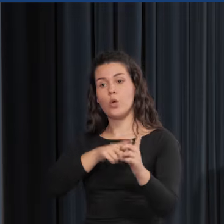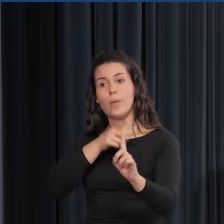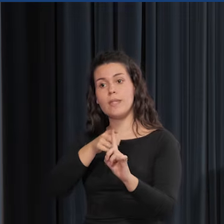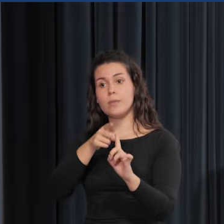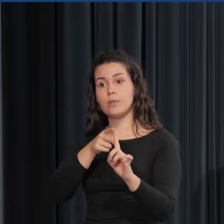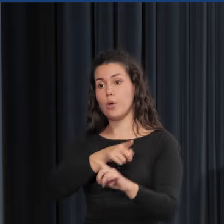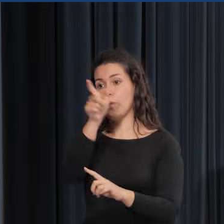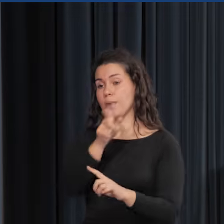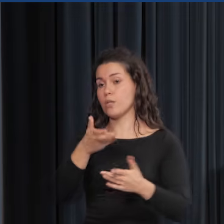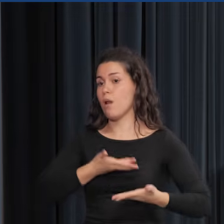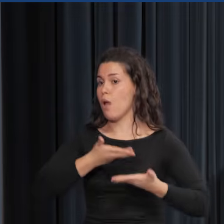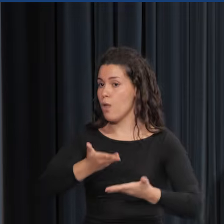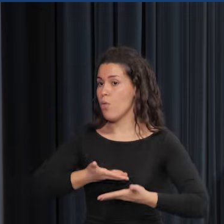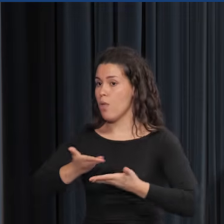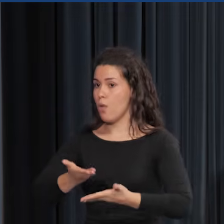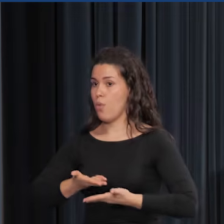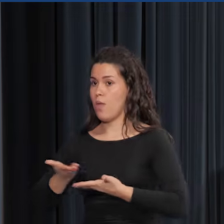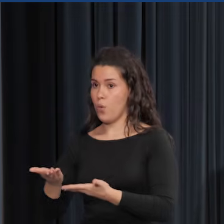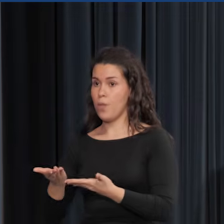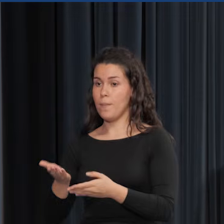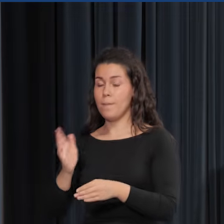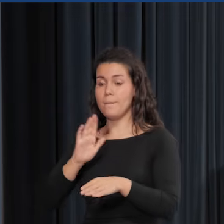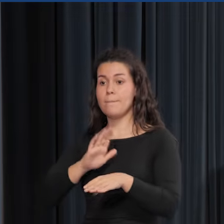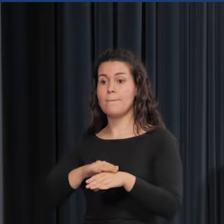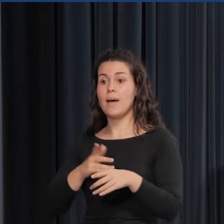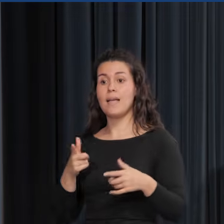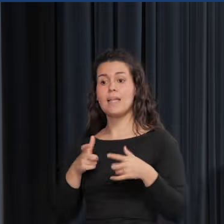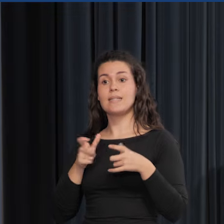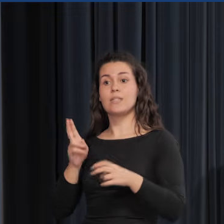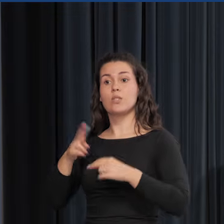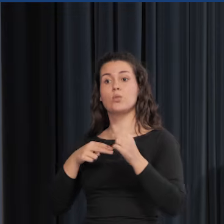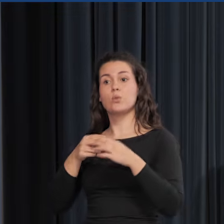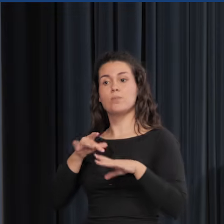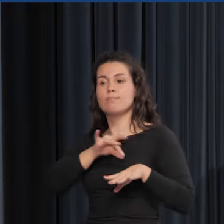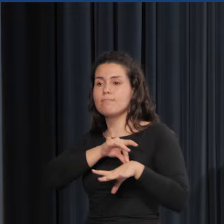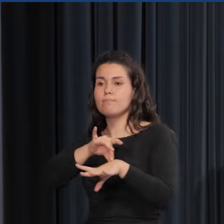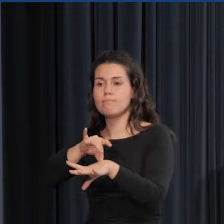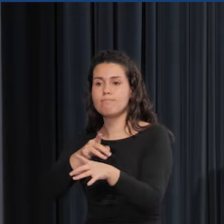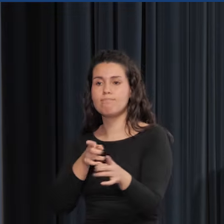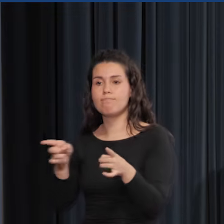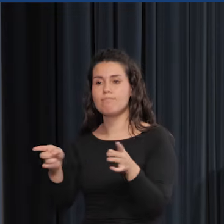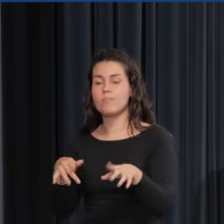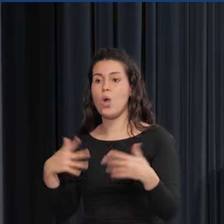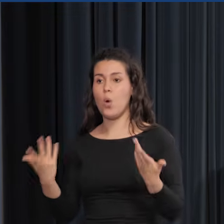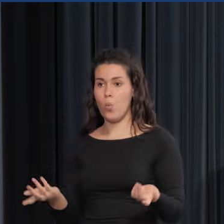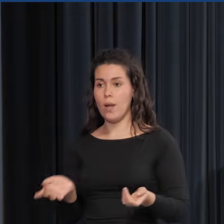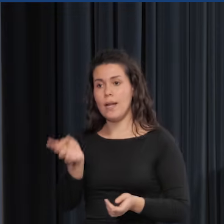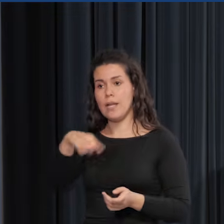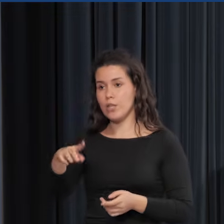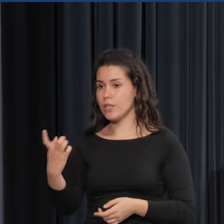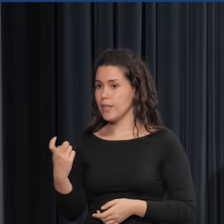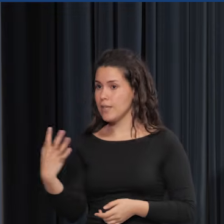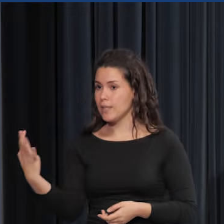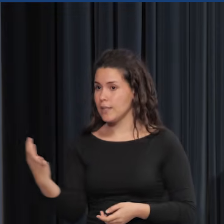las personas a encontrar su camino hacia el sector de la construcción, qué es lo que necesitan, cuál es